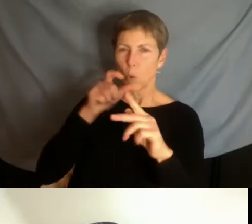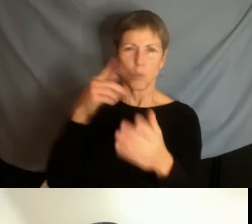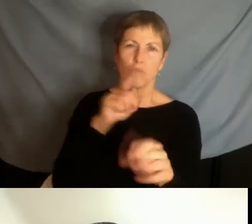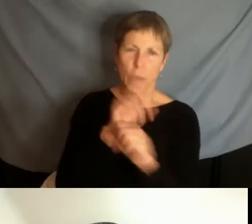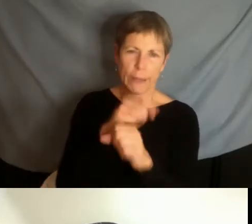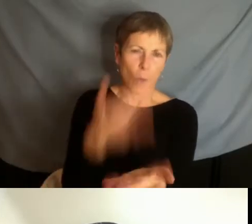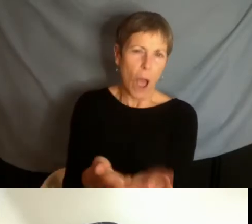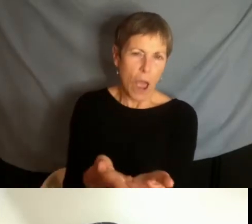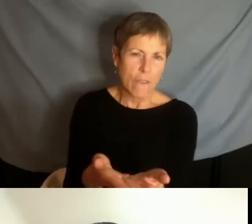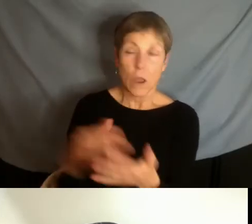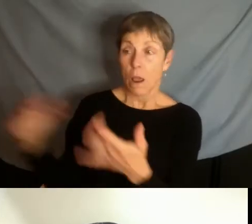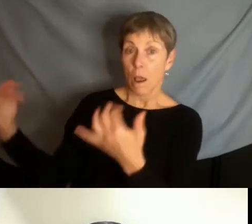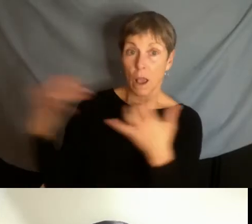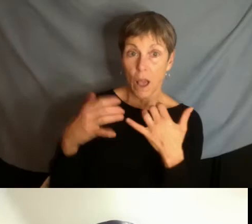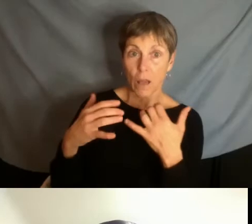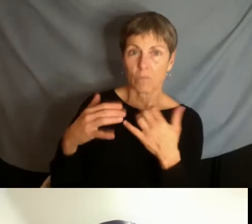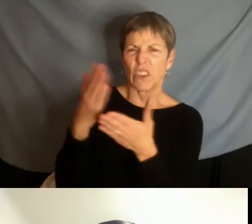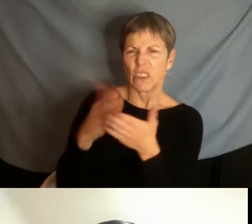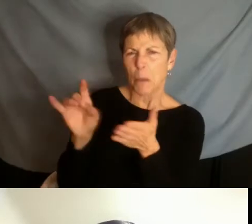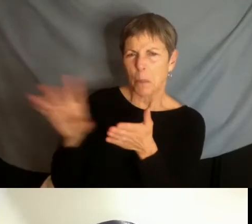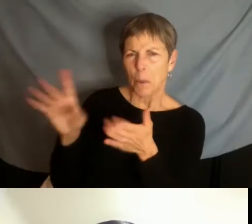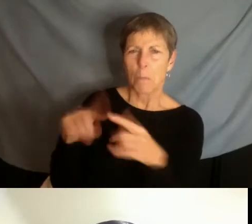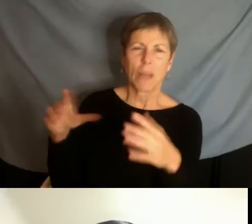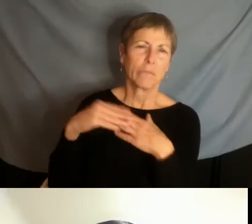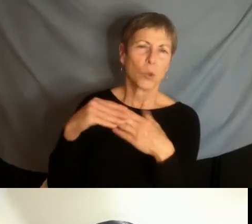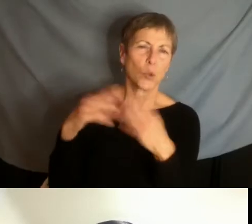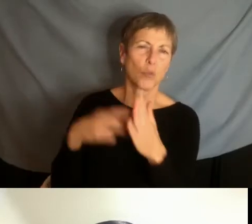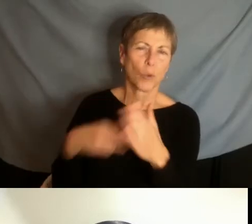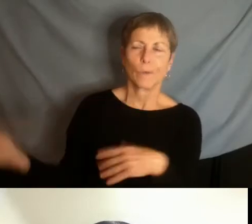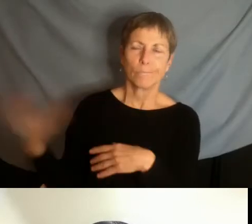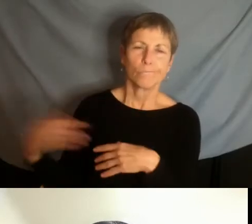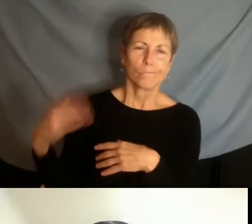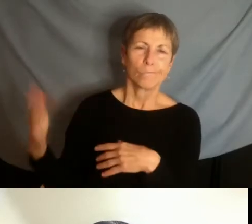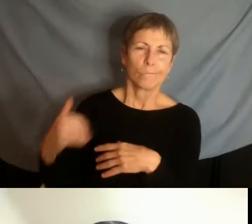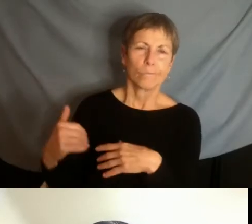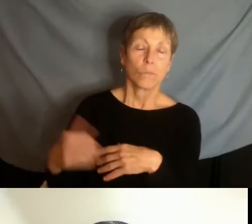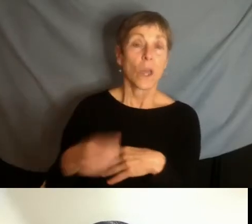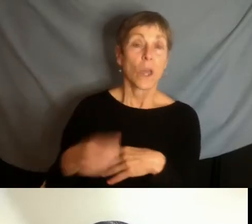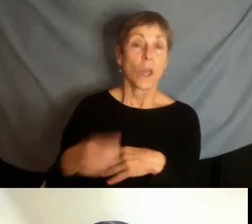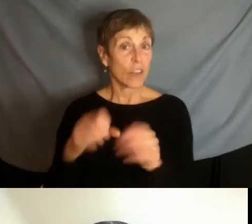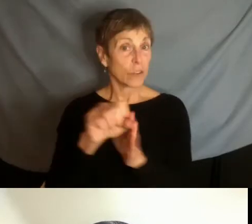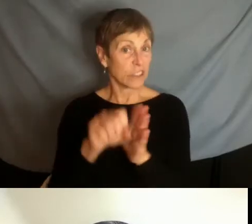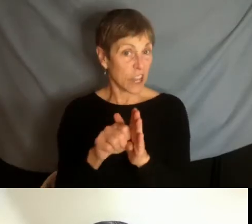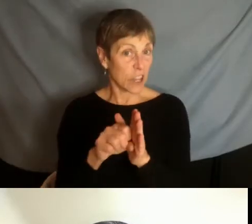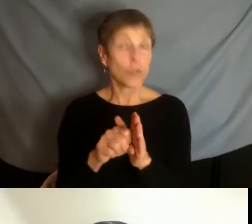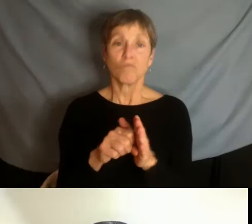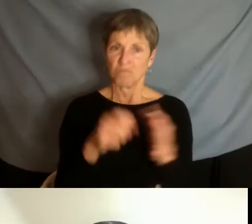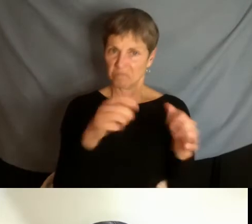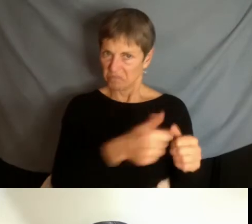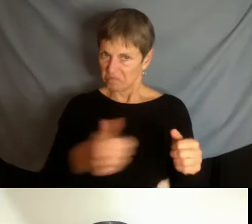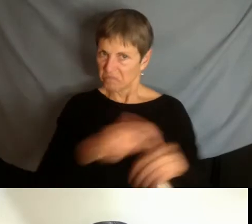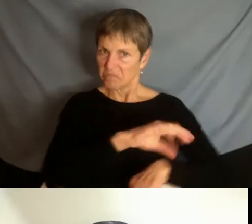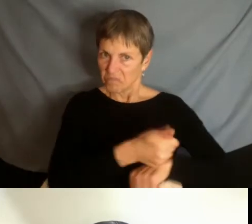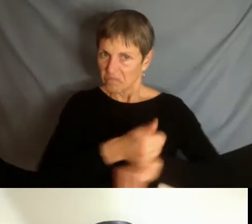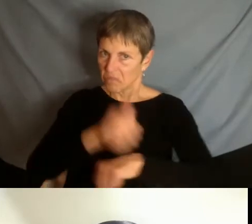de 1% de la gente que llegó en esa era. Entonces, sí habían reglas, pero eran bastante flexibles, se puede decir. Los estados del sur también comenzaron